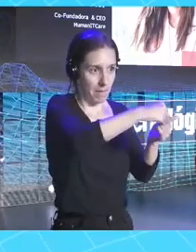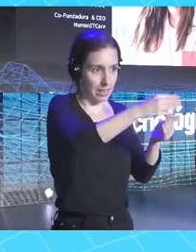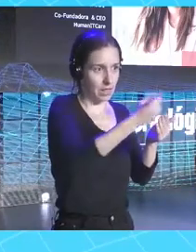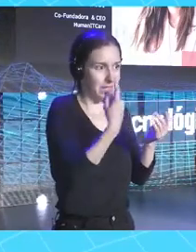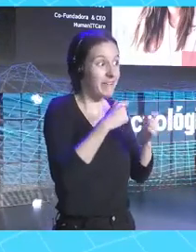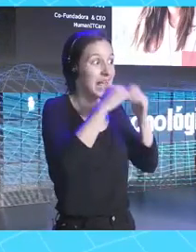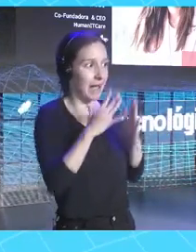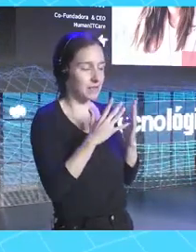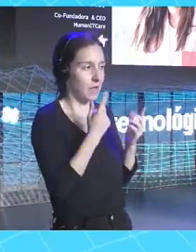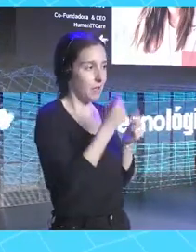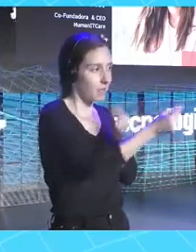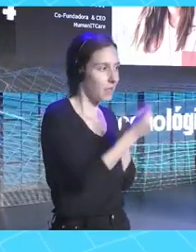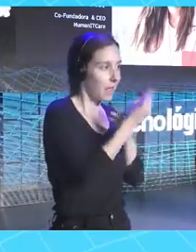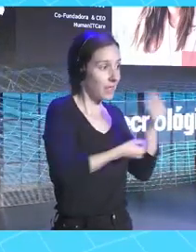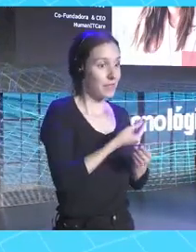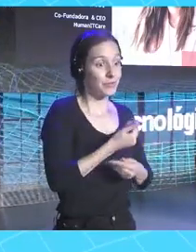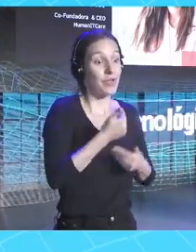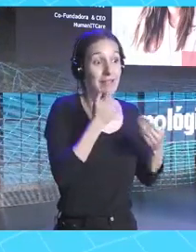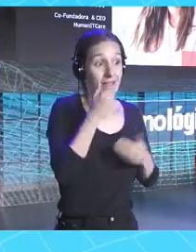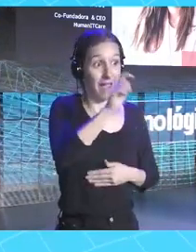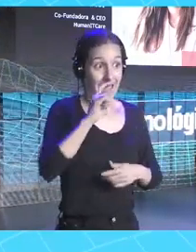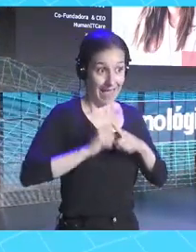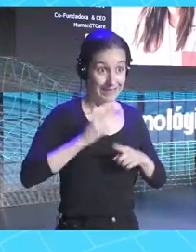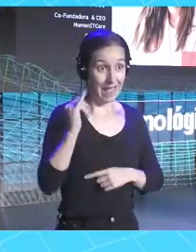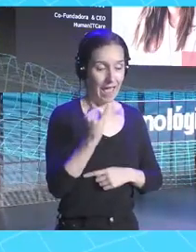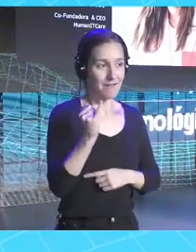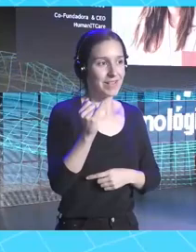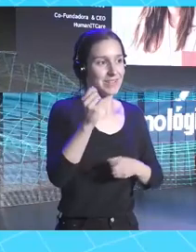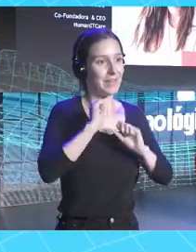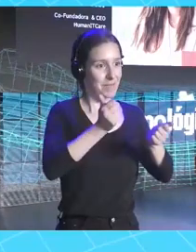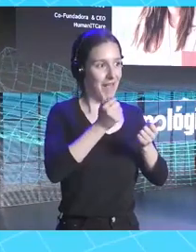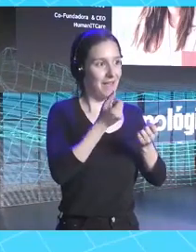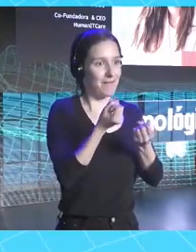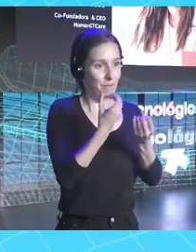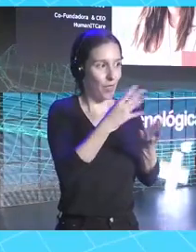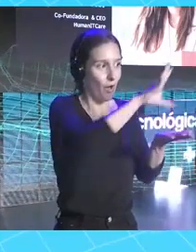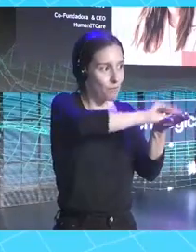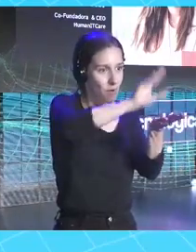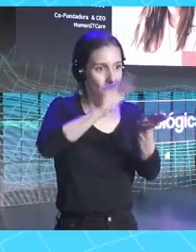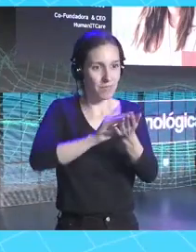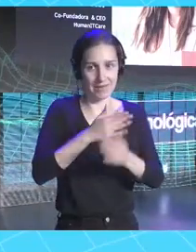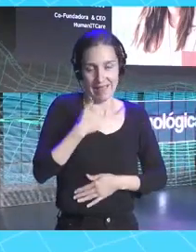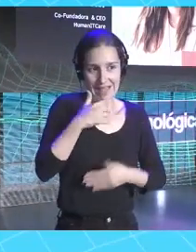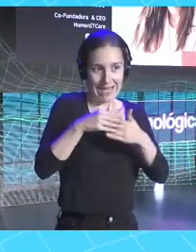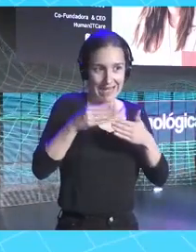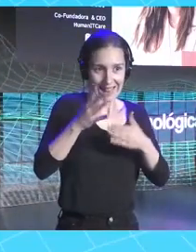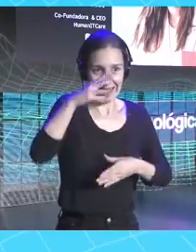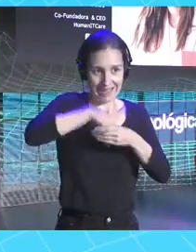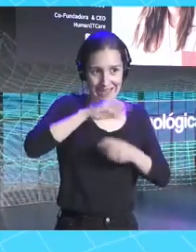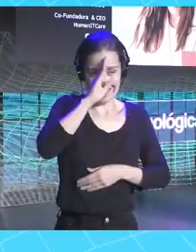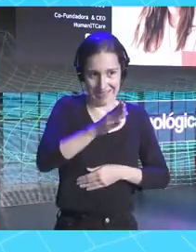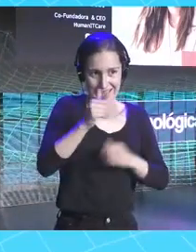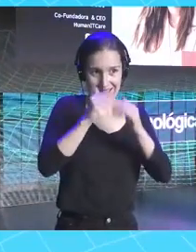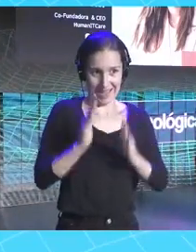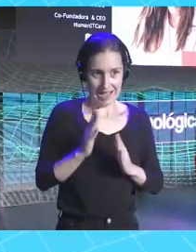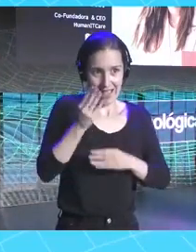gracias al primer cliente que fueron mis ex jefes no tenías directamente el cliente en casa dijiste Aquí hay una necesidad y digo Por qué